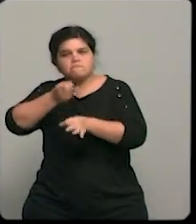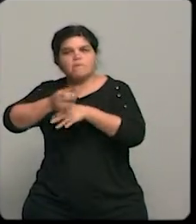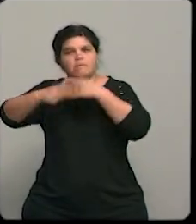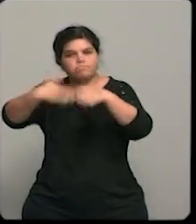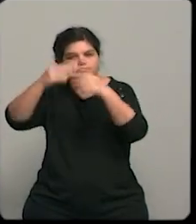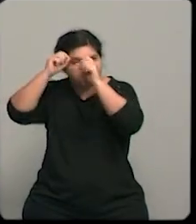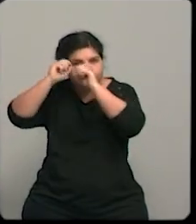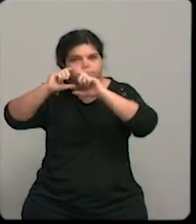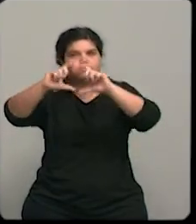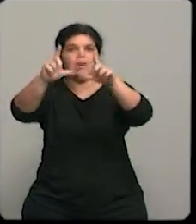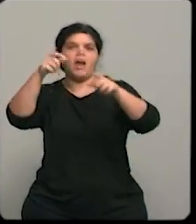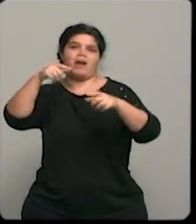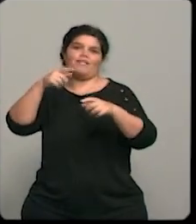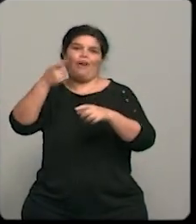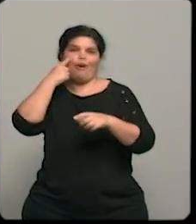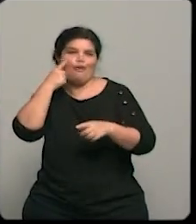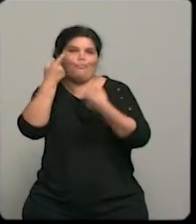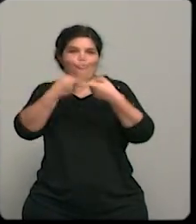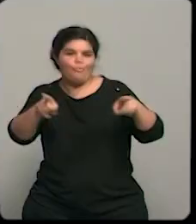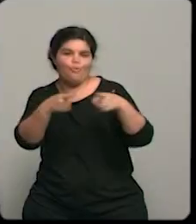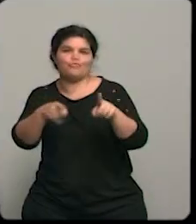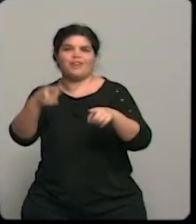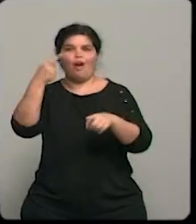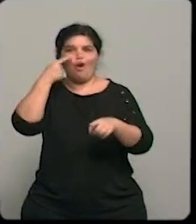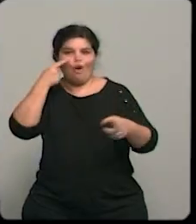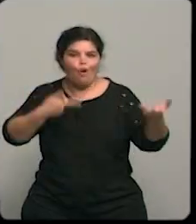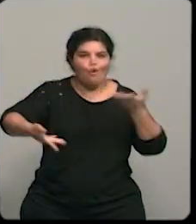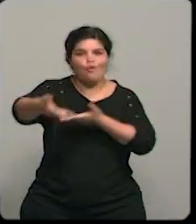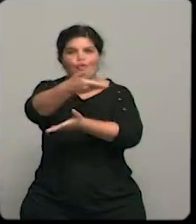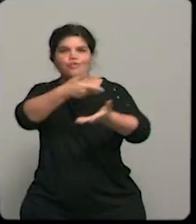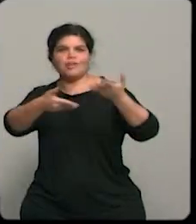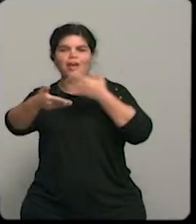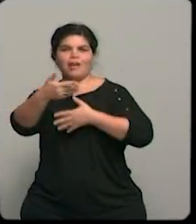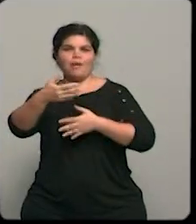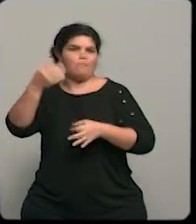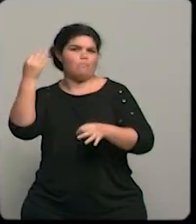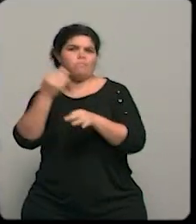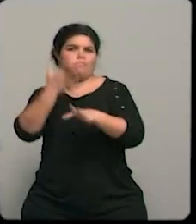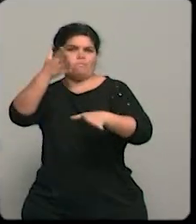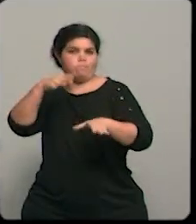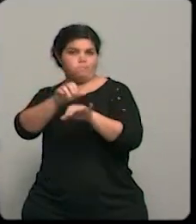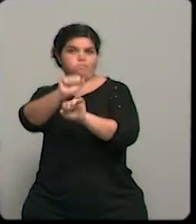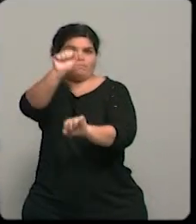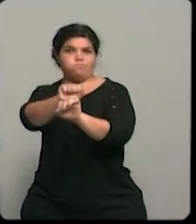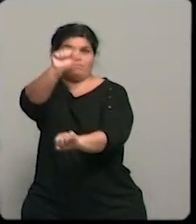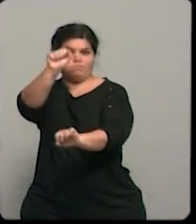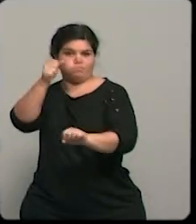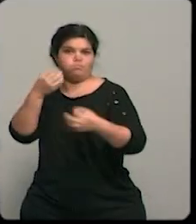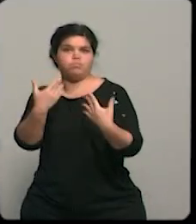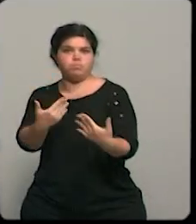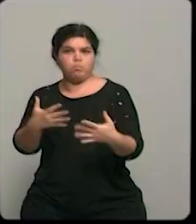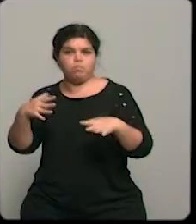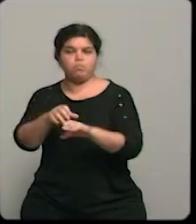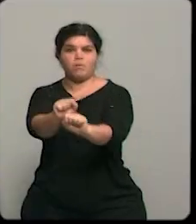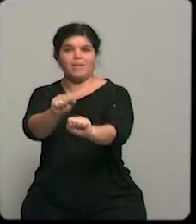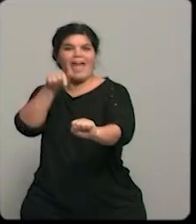donde se promueve el intercambio de conocimiento, se trabaja en la excelencia, la cual le ha permitido convertirse en embajadora